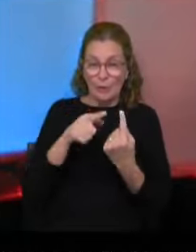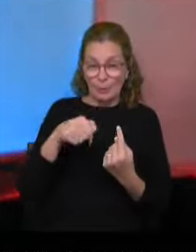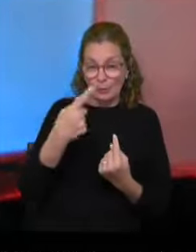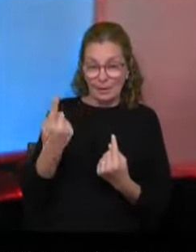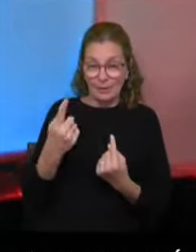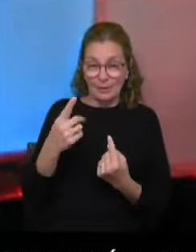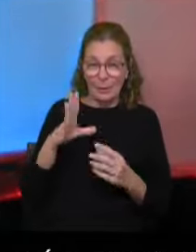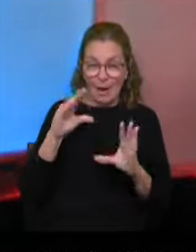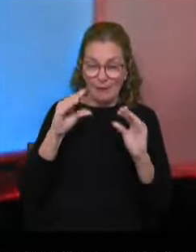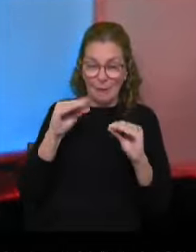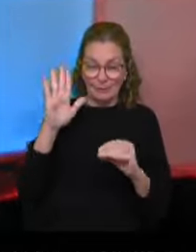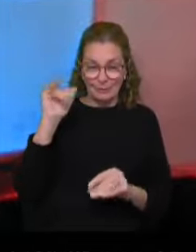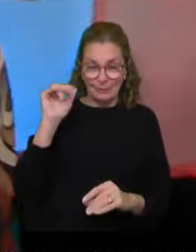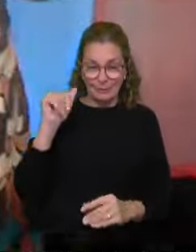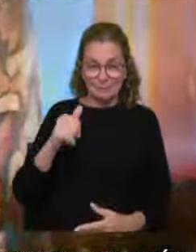Nos dejamos con Charlie. ¡Chau, chau!